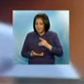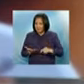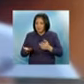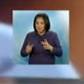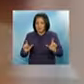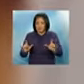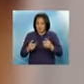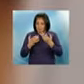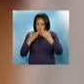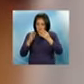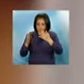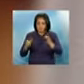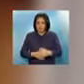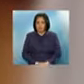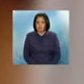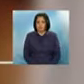sociales.